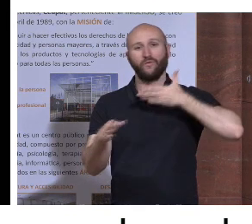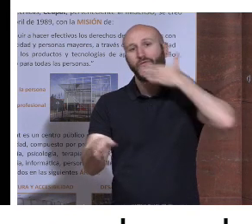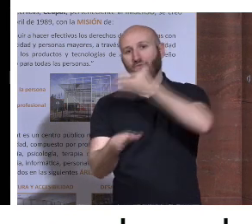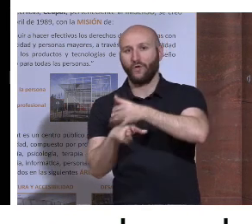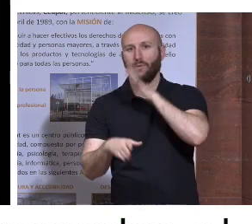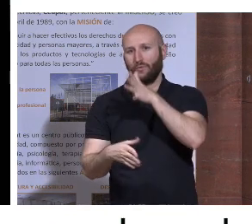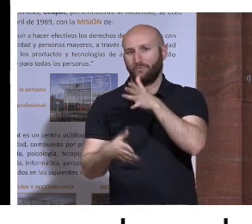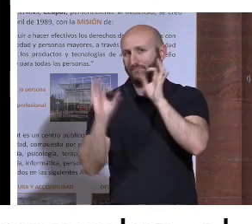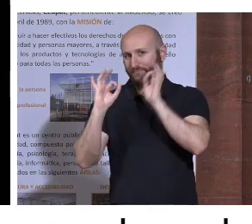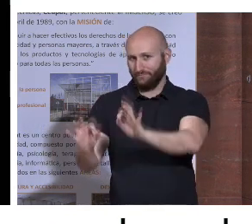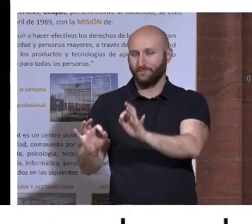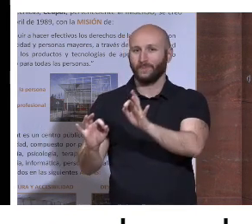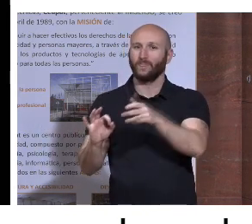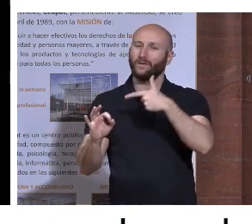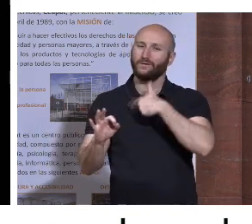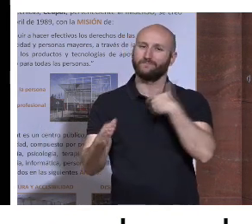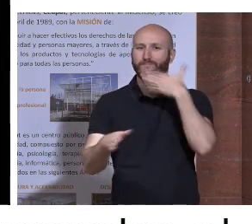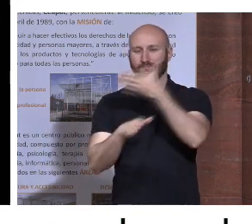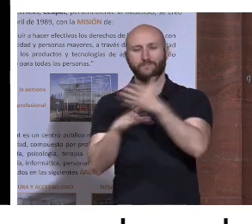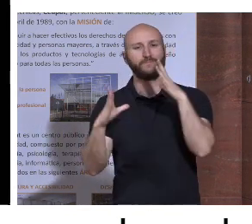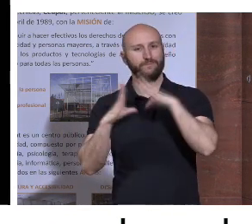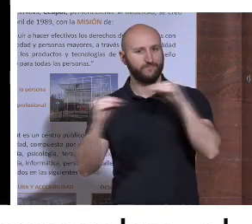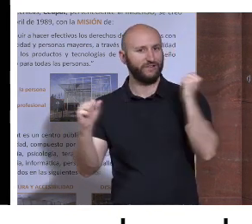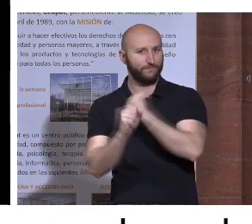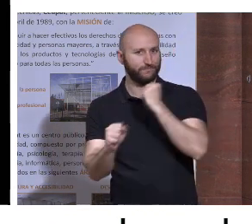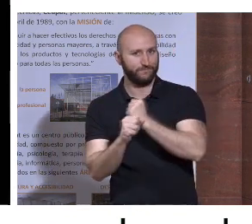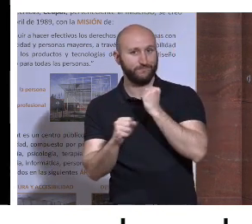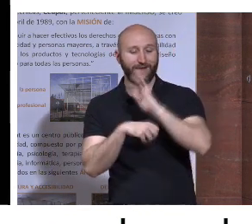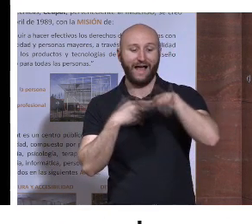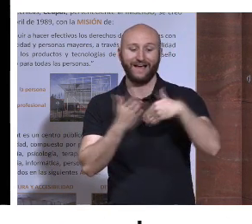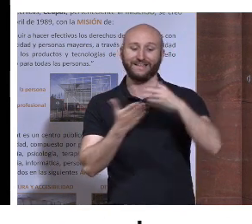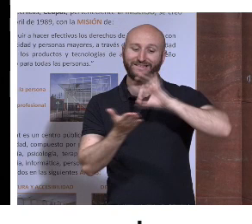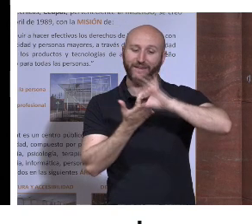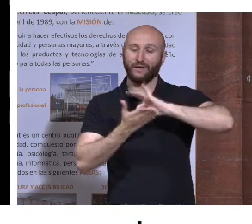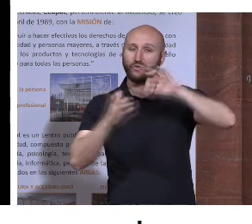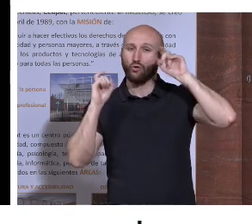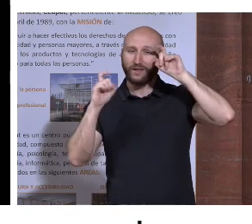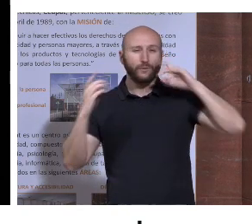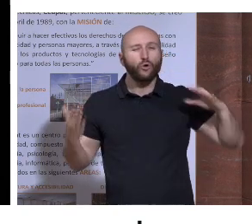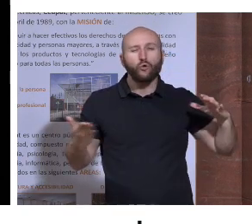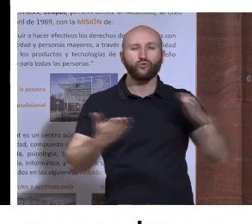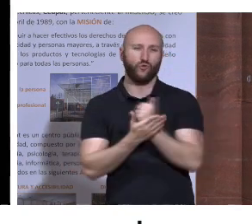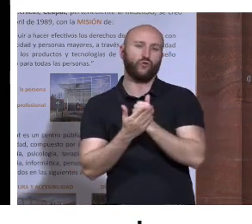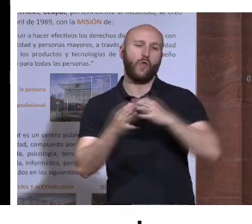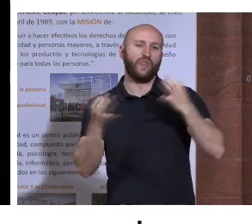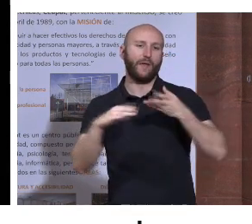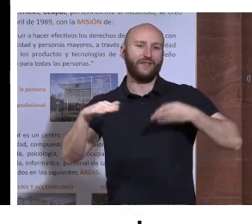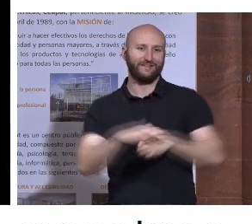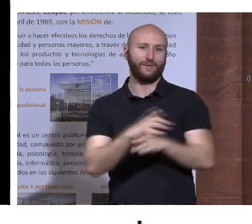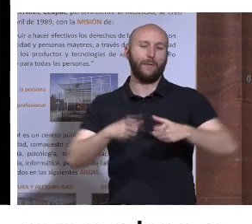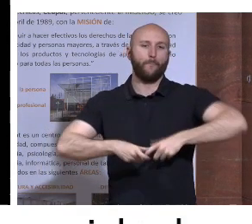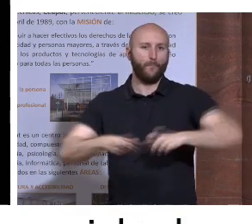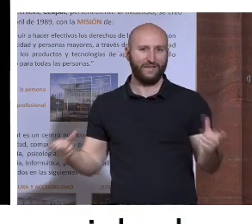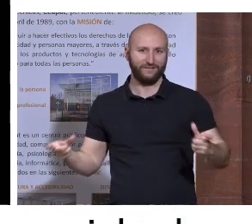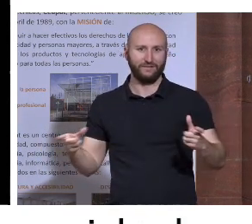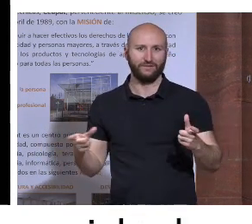motivo, porque nosotros estábamos trabajando en la universidad para que todos los servicios educativos fueran más accesibles y por eso cuando